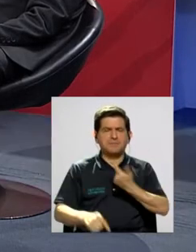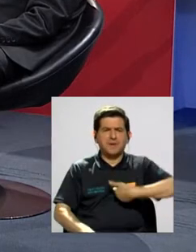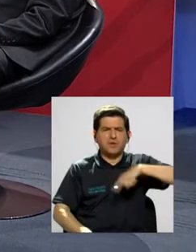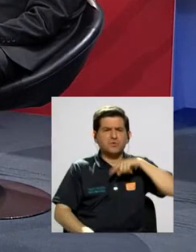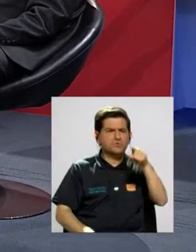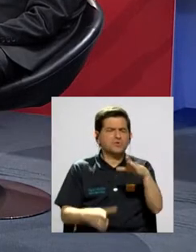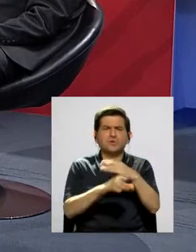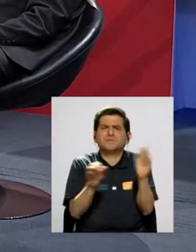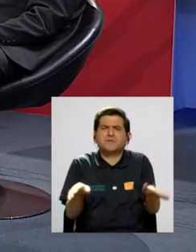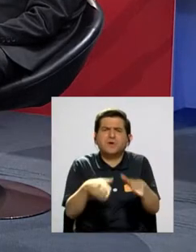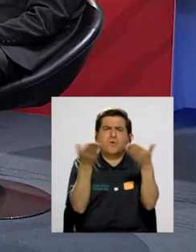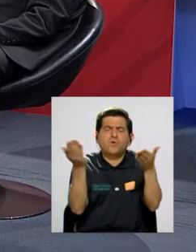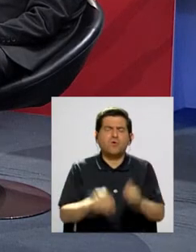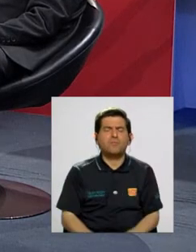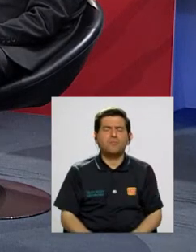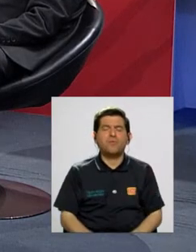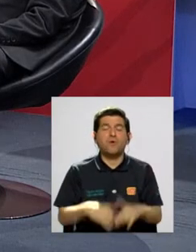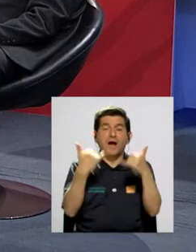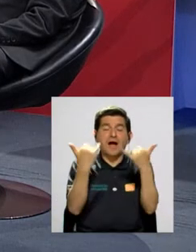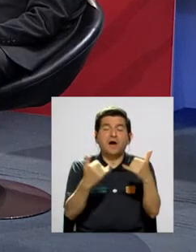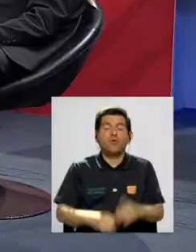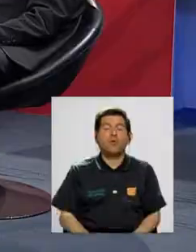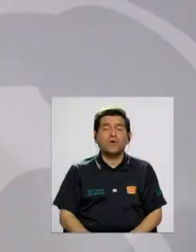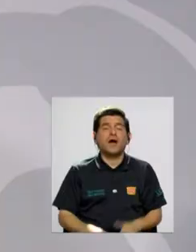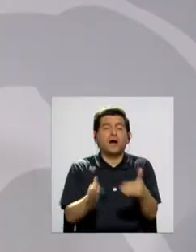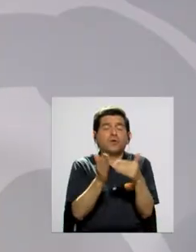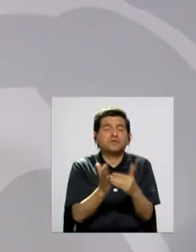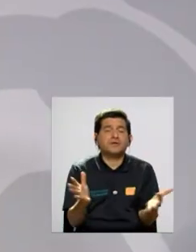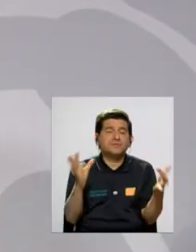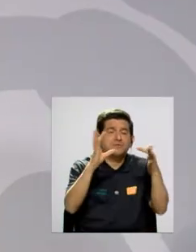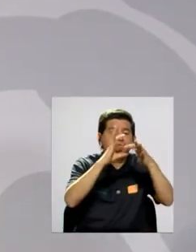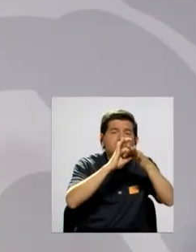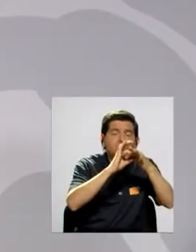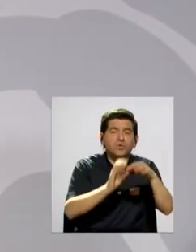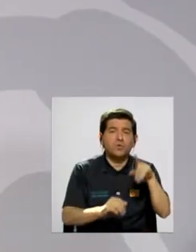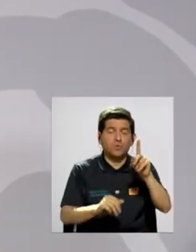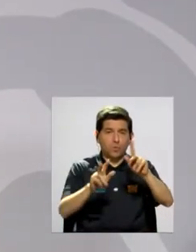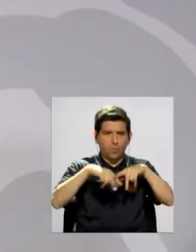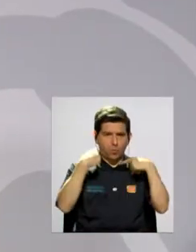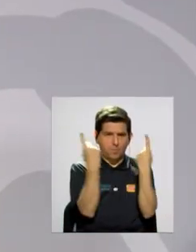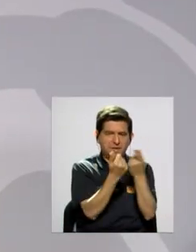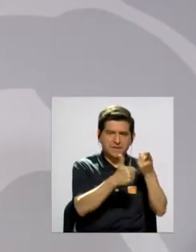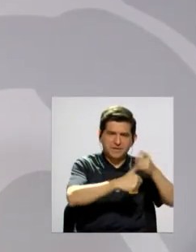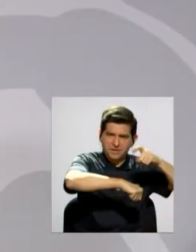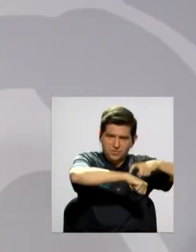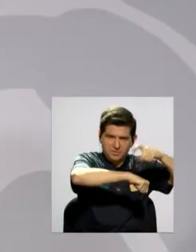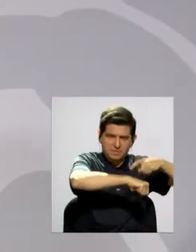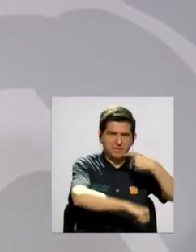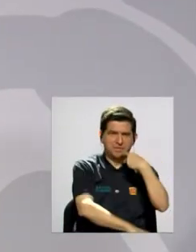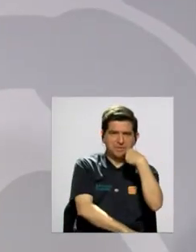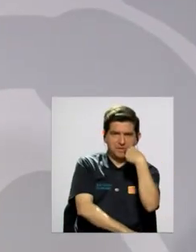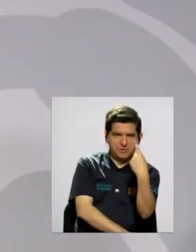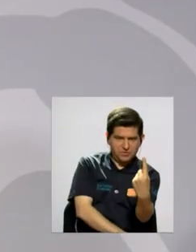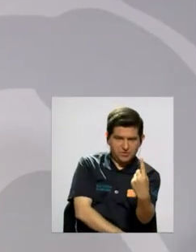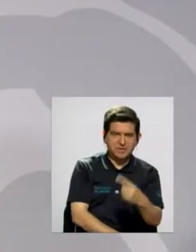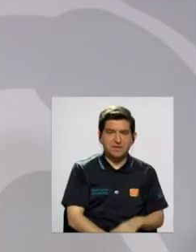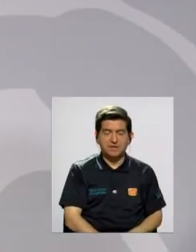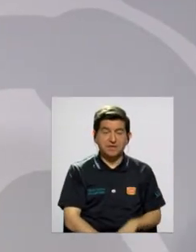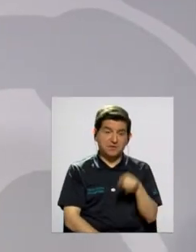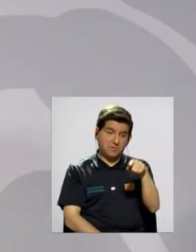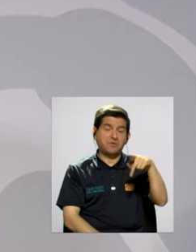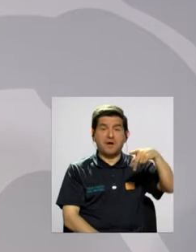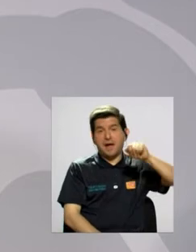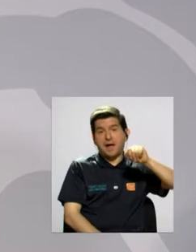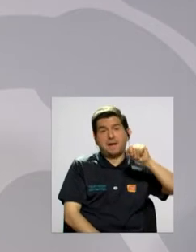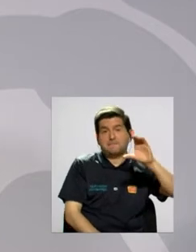eso desde la reconciliación ahora con un partido que en primera ronda les dijo, al menos al Partido